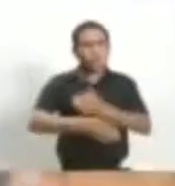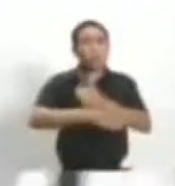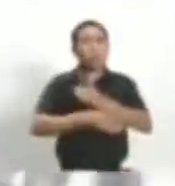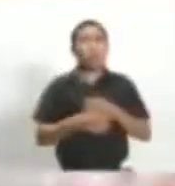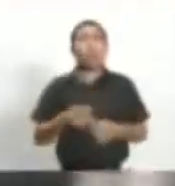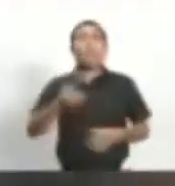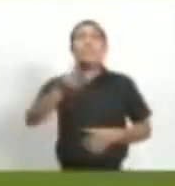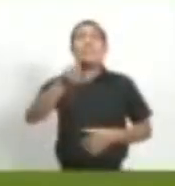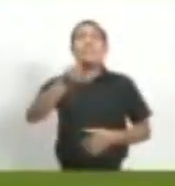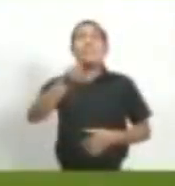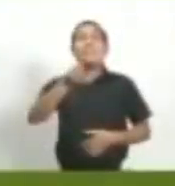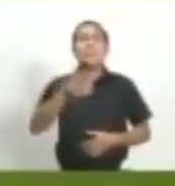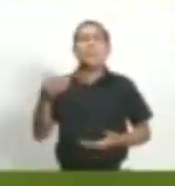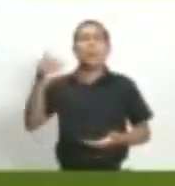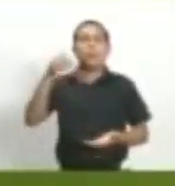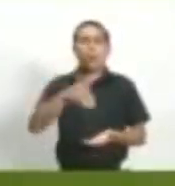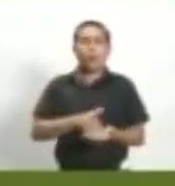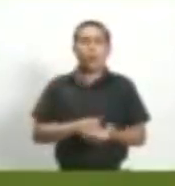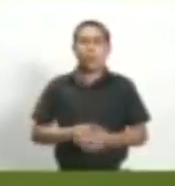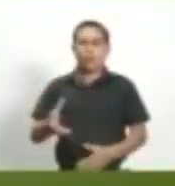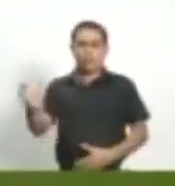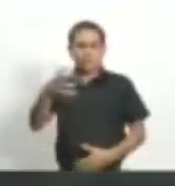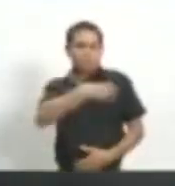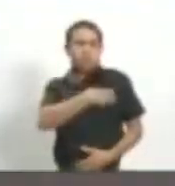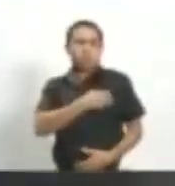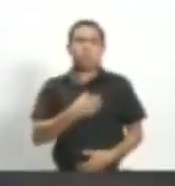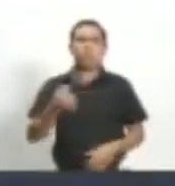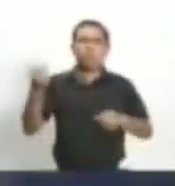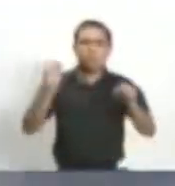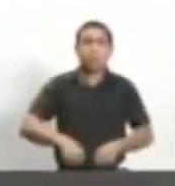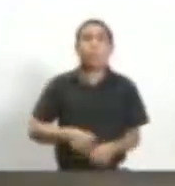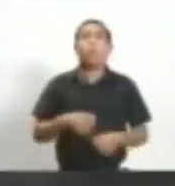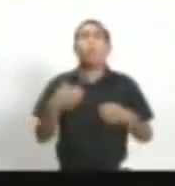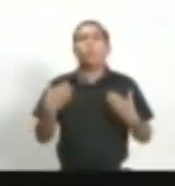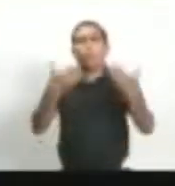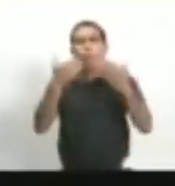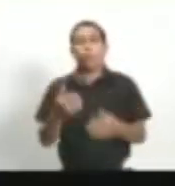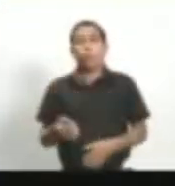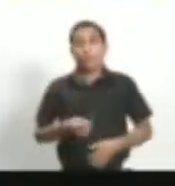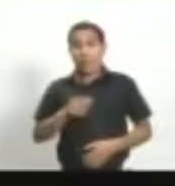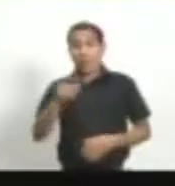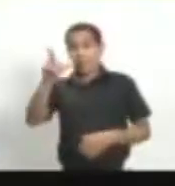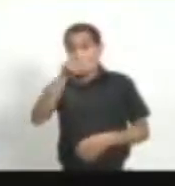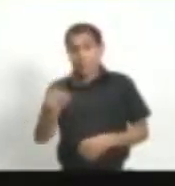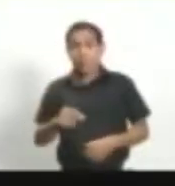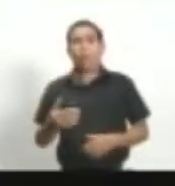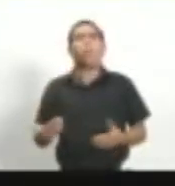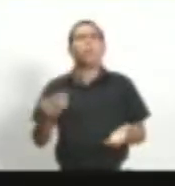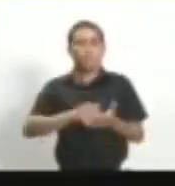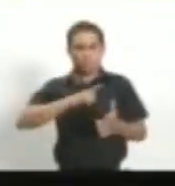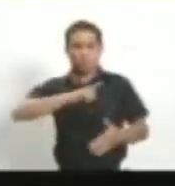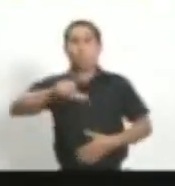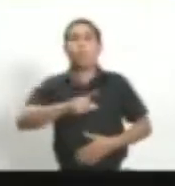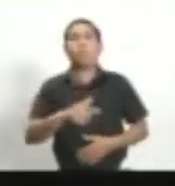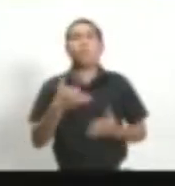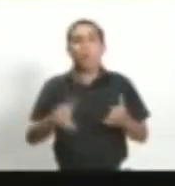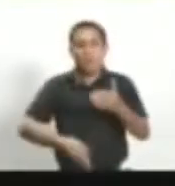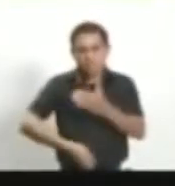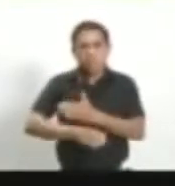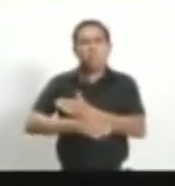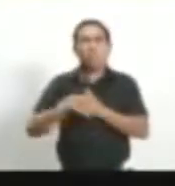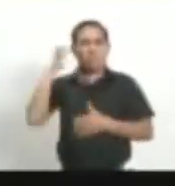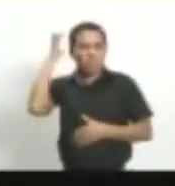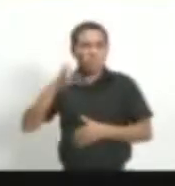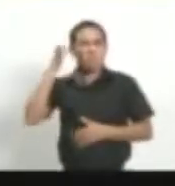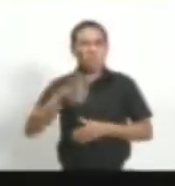títulos consecutivos en la Serie A. Son los dueños de la Liga de Italia en el último tiempo, por eso ya es momento de ampliar su dominio a nivel europeo y